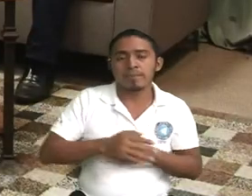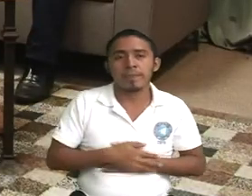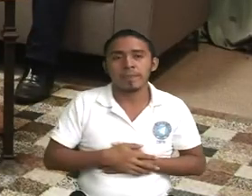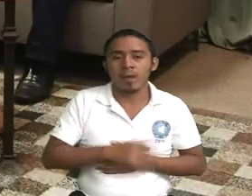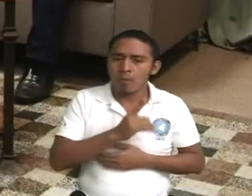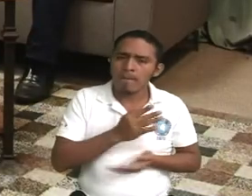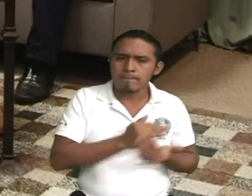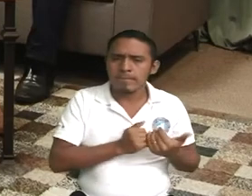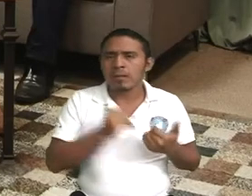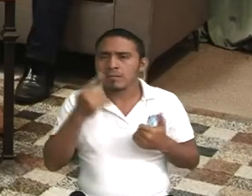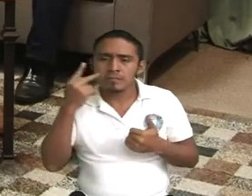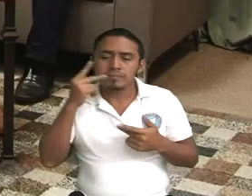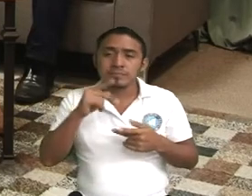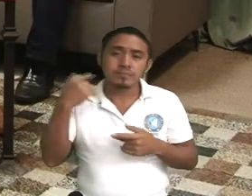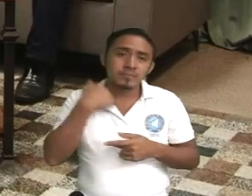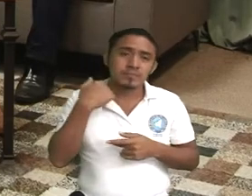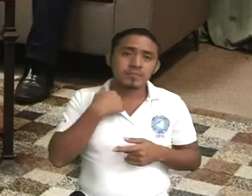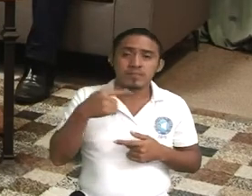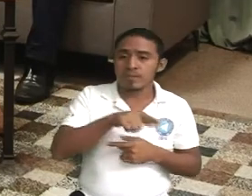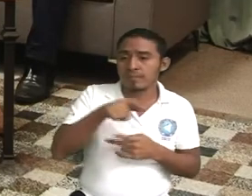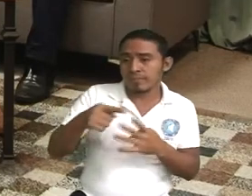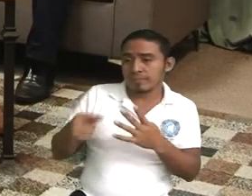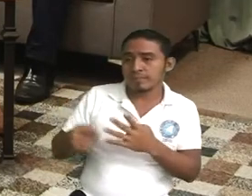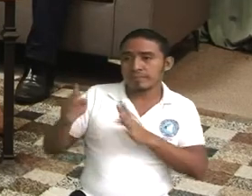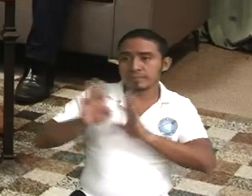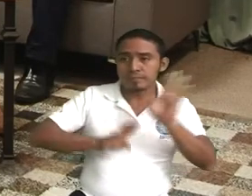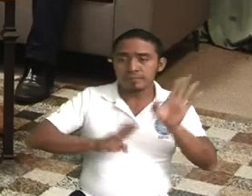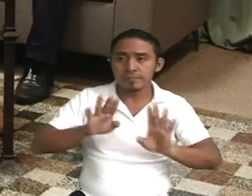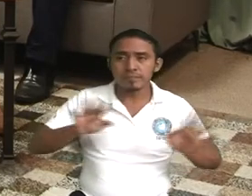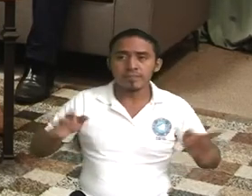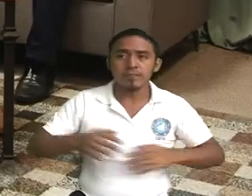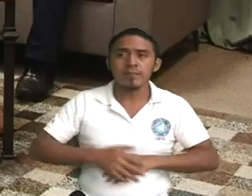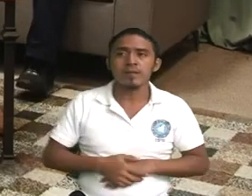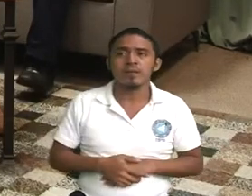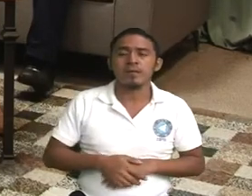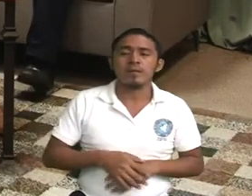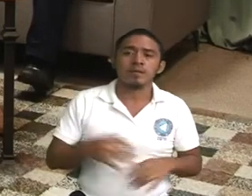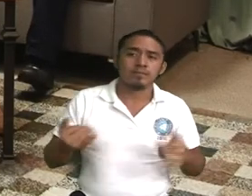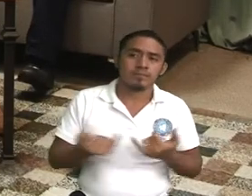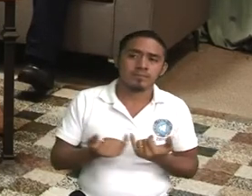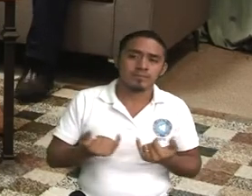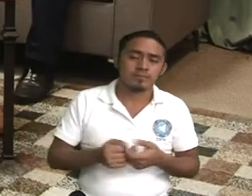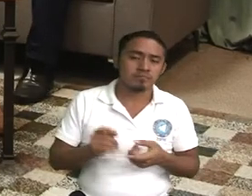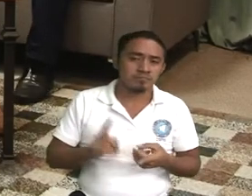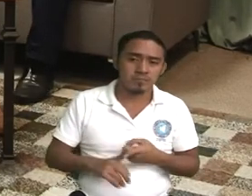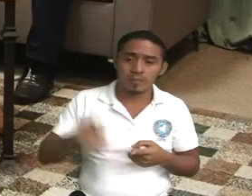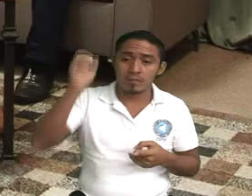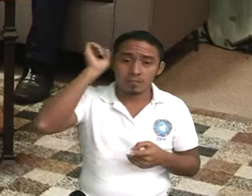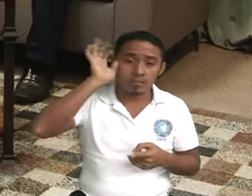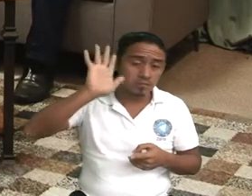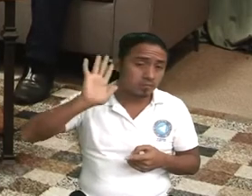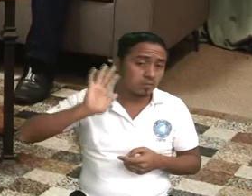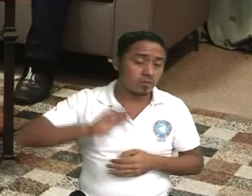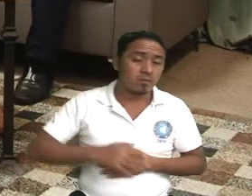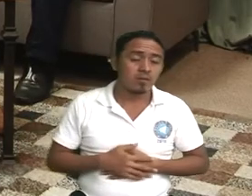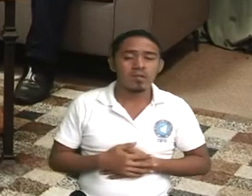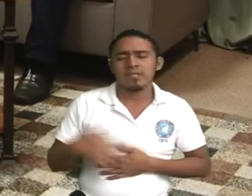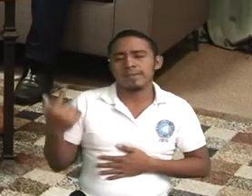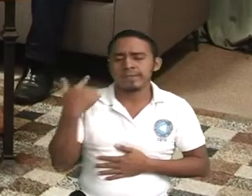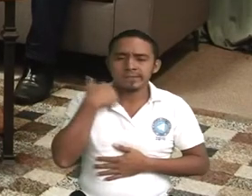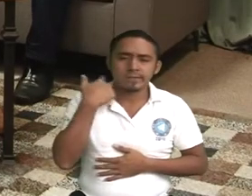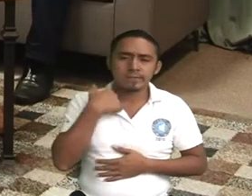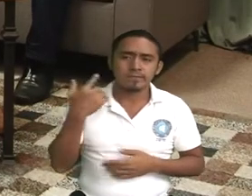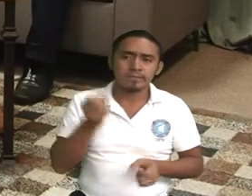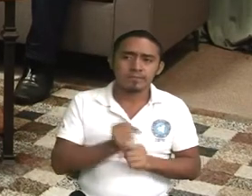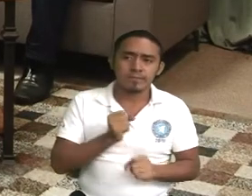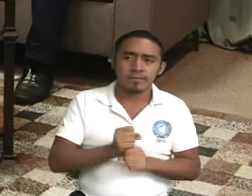que otras, pero ahí todas presentes, ¿no? De una u otra manera. Sí, así es. Igual, pues, desde Intur, nosotros trabajamos siempre